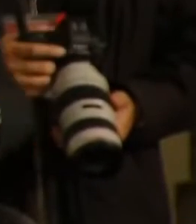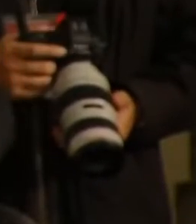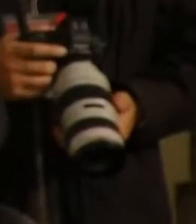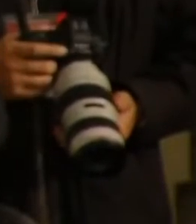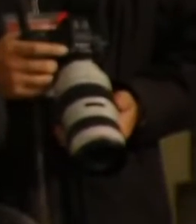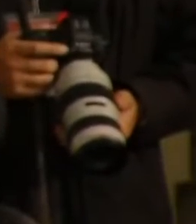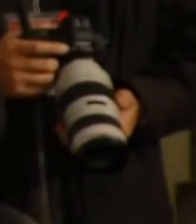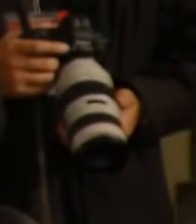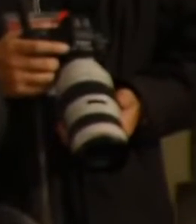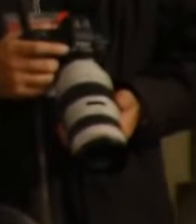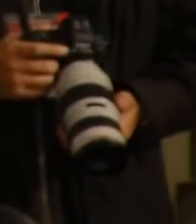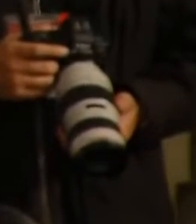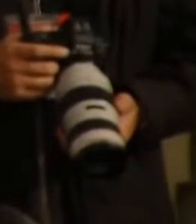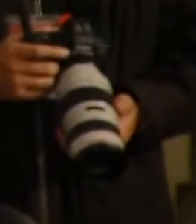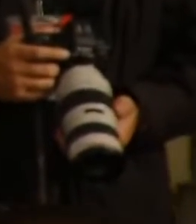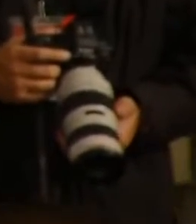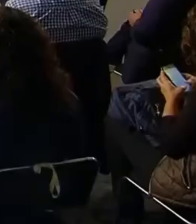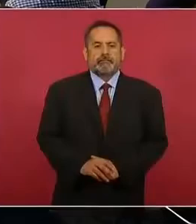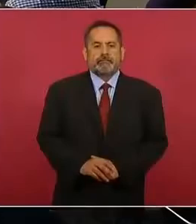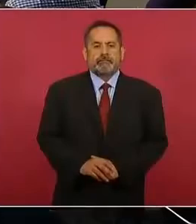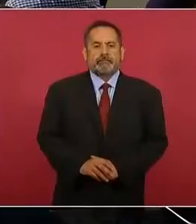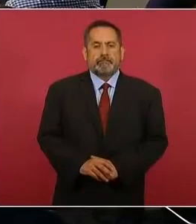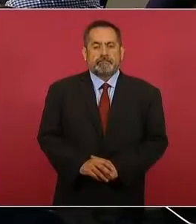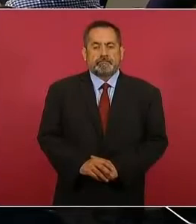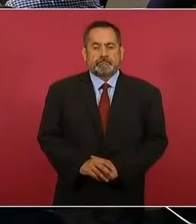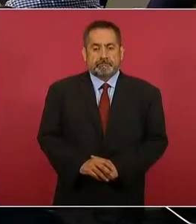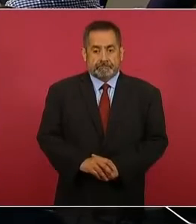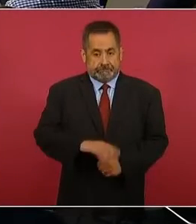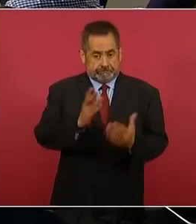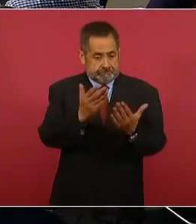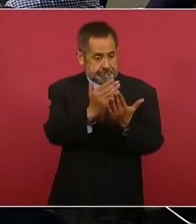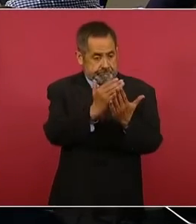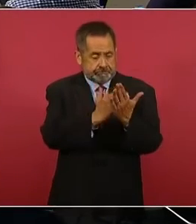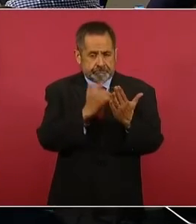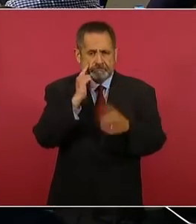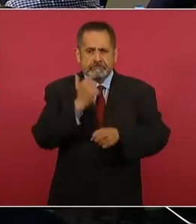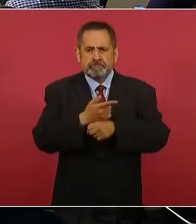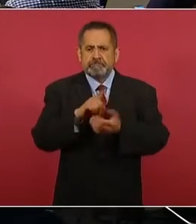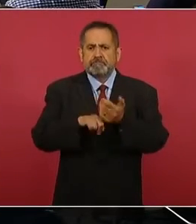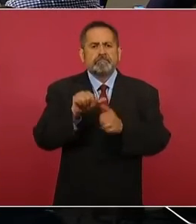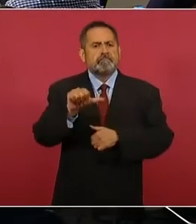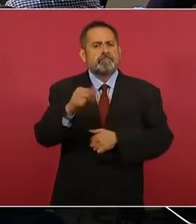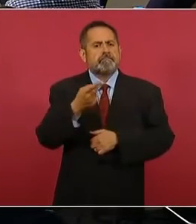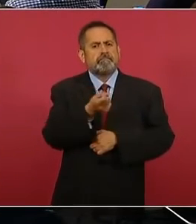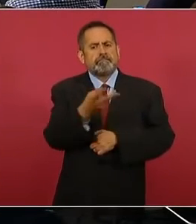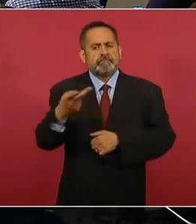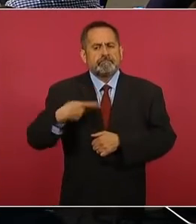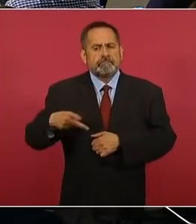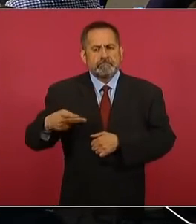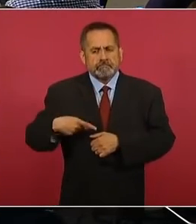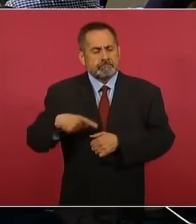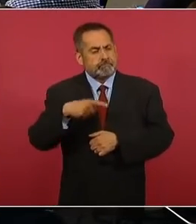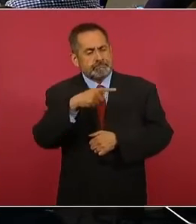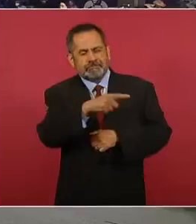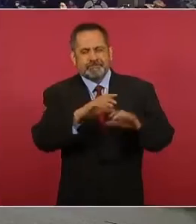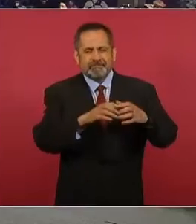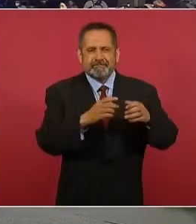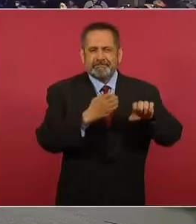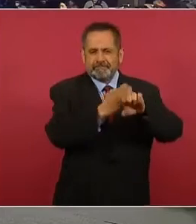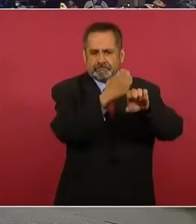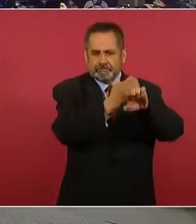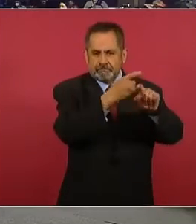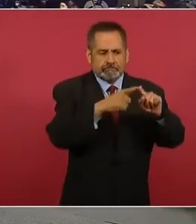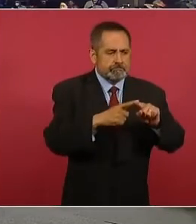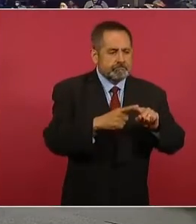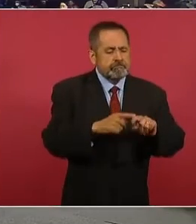gobiernos federales, estatales, en el caso de Coahuila y del Estado de México, que habrían posibilitado la impunidad en el caso de las 2